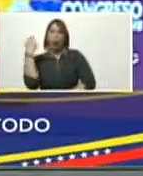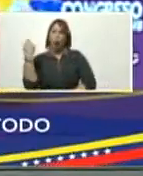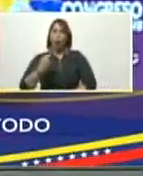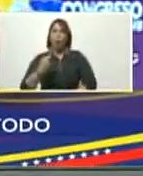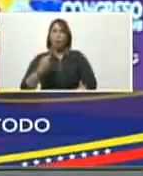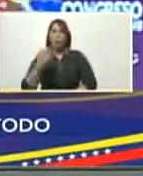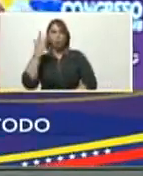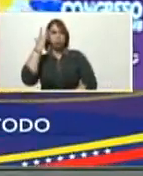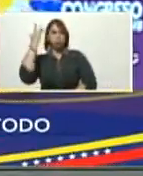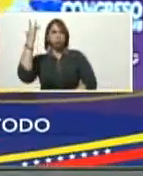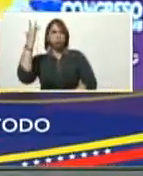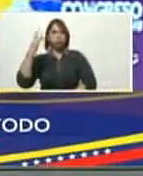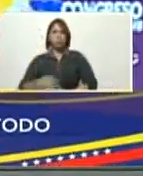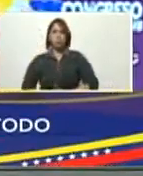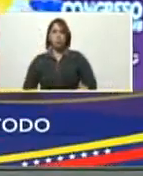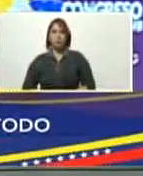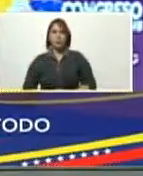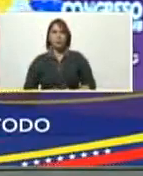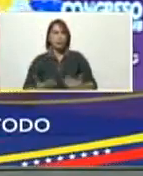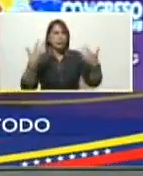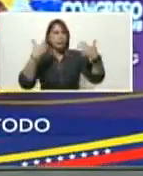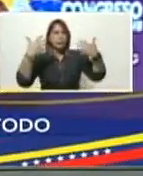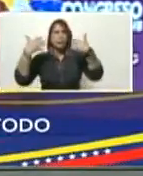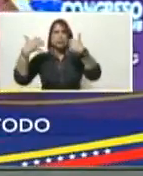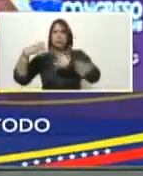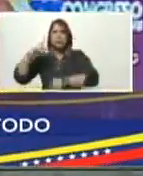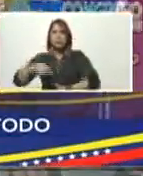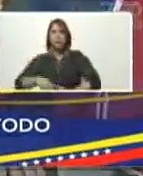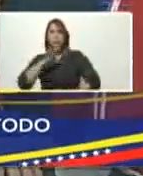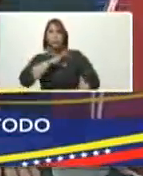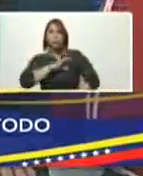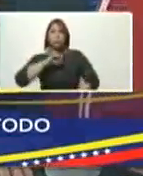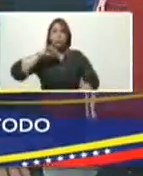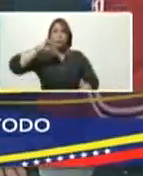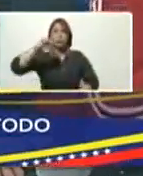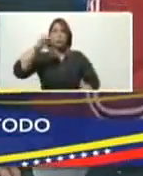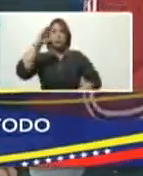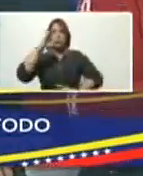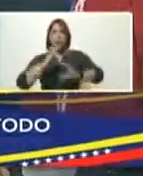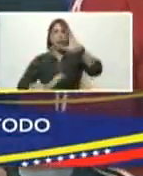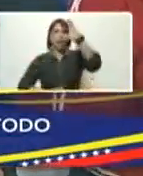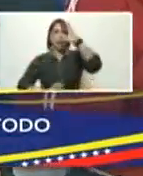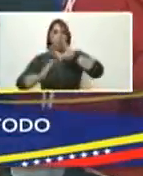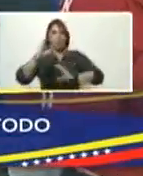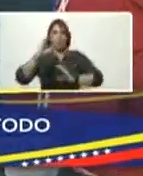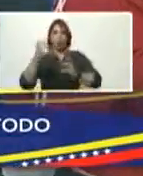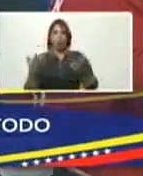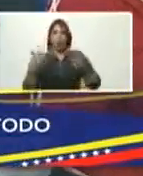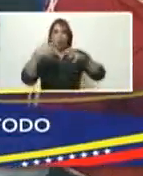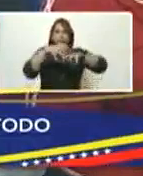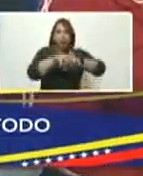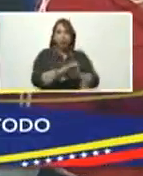cultos, educados. Un socialismo científico que combine el conocimiento, la ciencia,